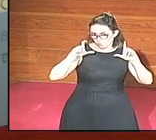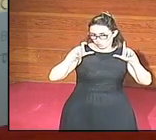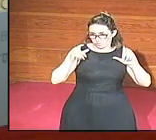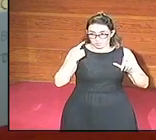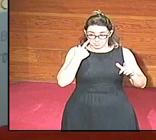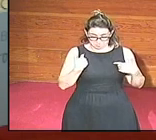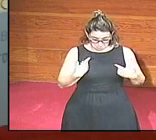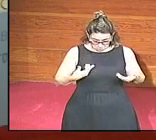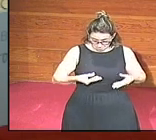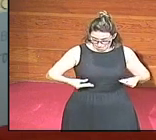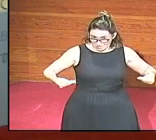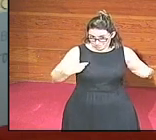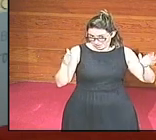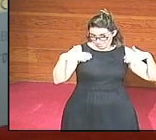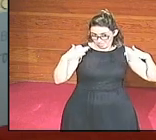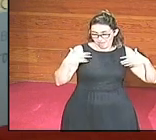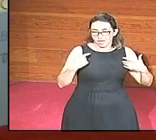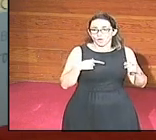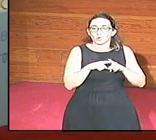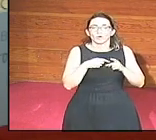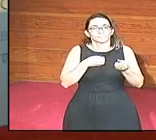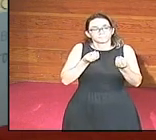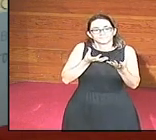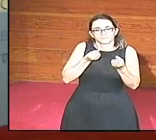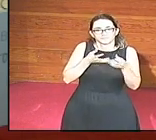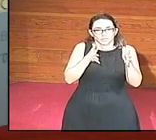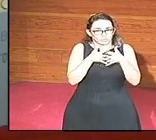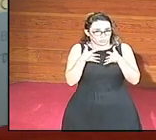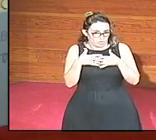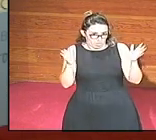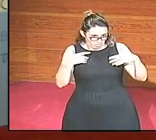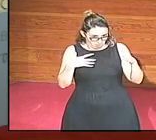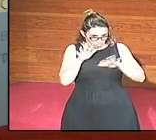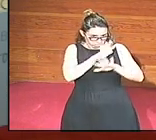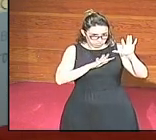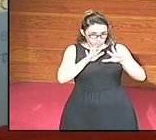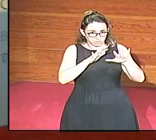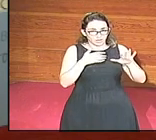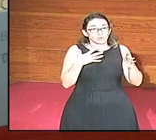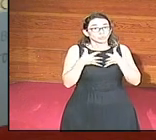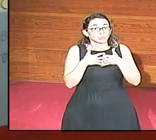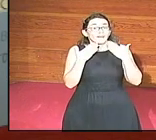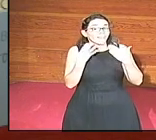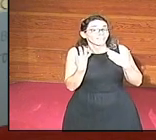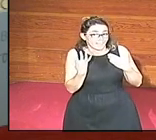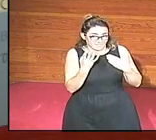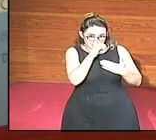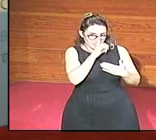apuntes. Soy una persona desestructurada que consigue estructurar la vida con imágenes. Yo creo que si no, no me acordaría de